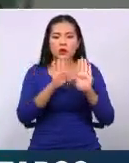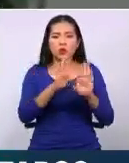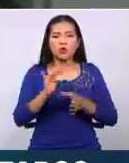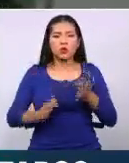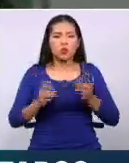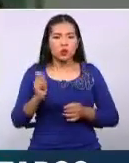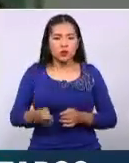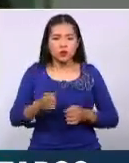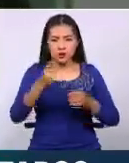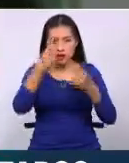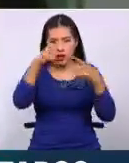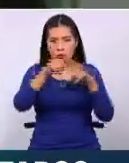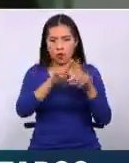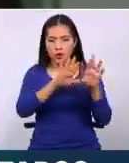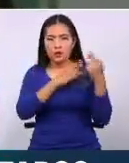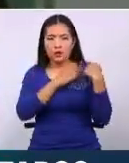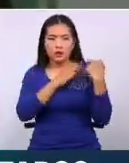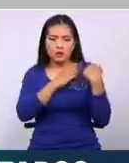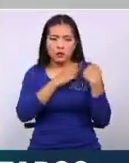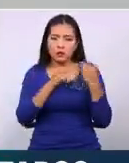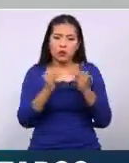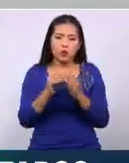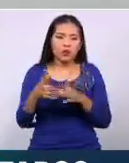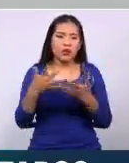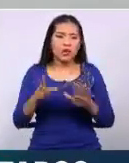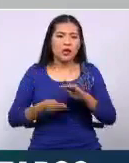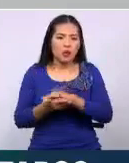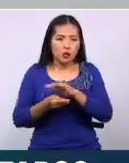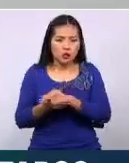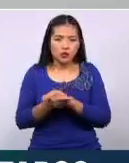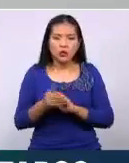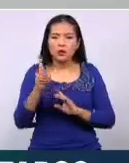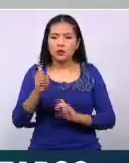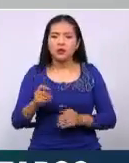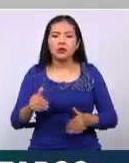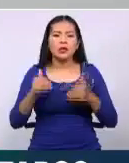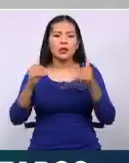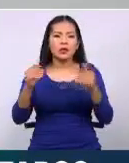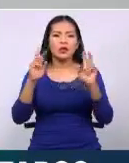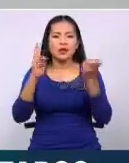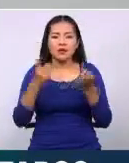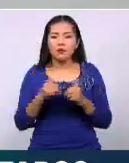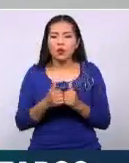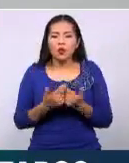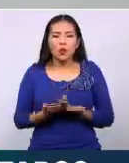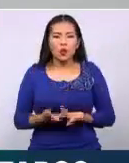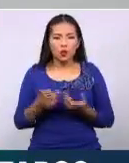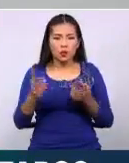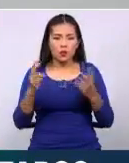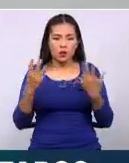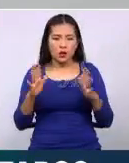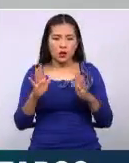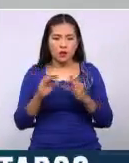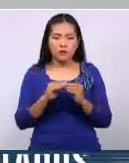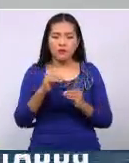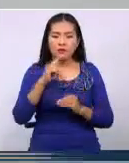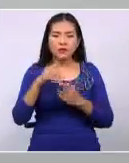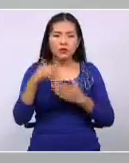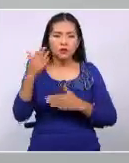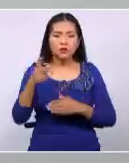el órgano judicial a través de sus jueces anticorrupción que llevarán adelante esta audiencia de medidas cautelares en el caso denominado